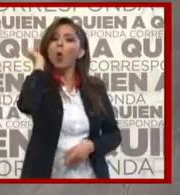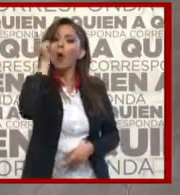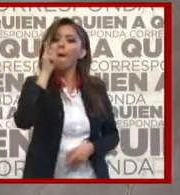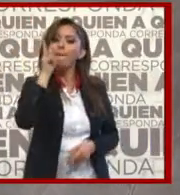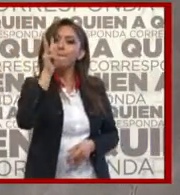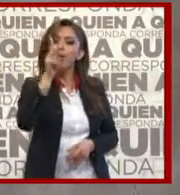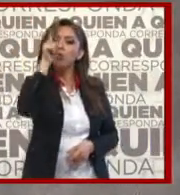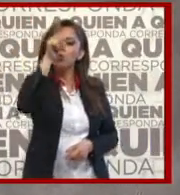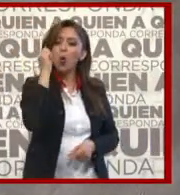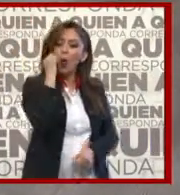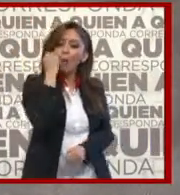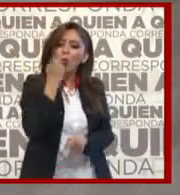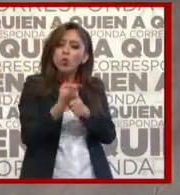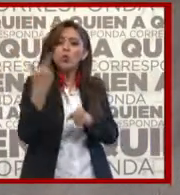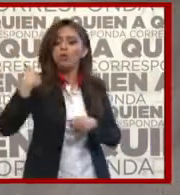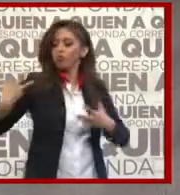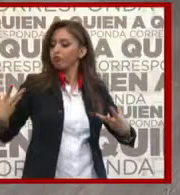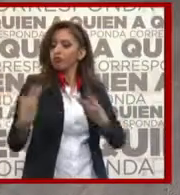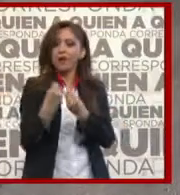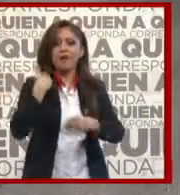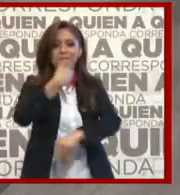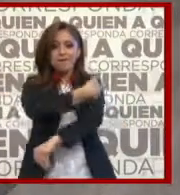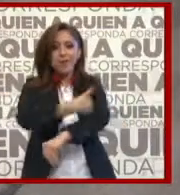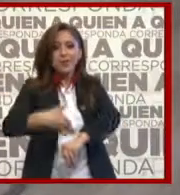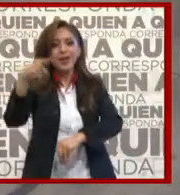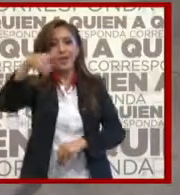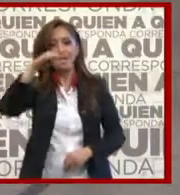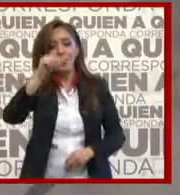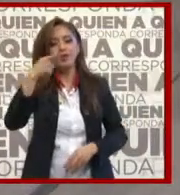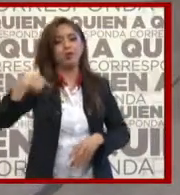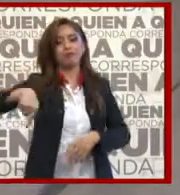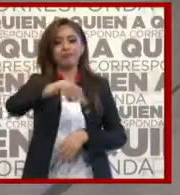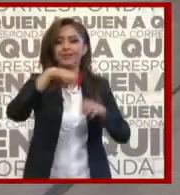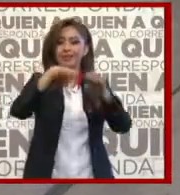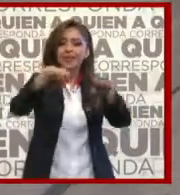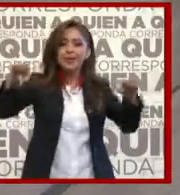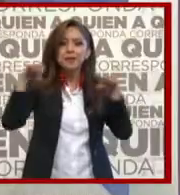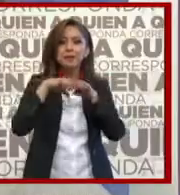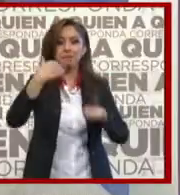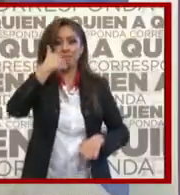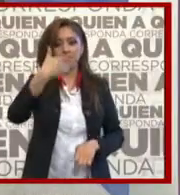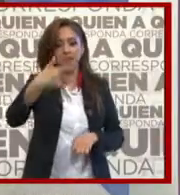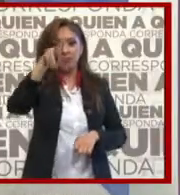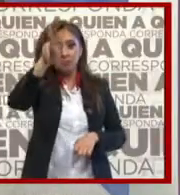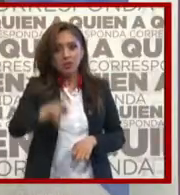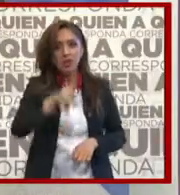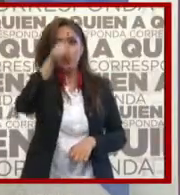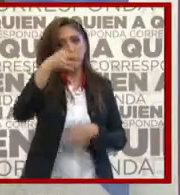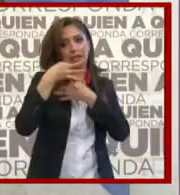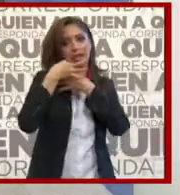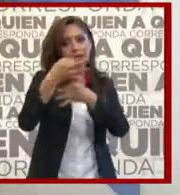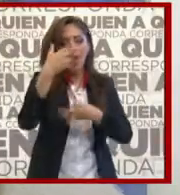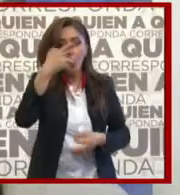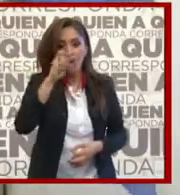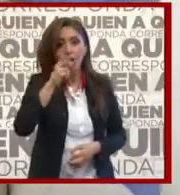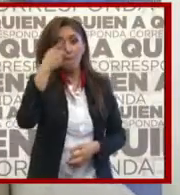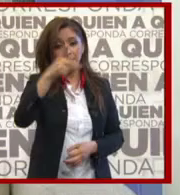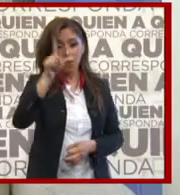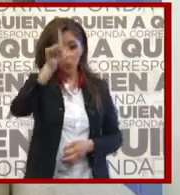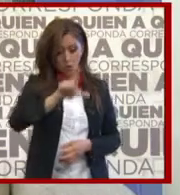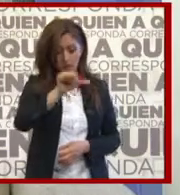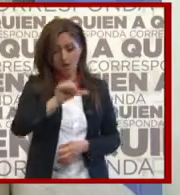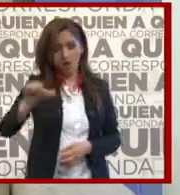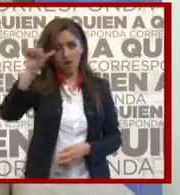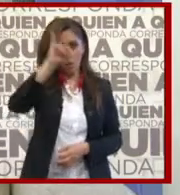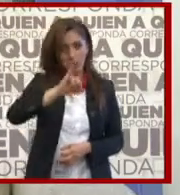dese la oportunidad de cenar con la familia acompañando al loco de Mauricio y a todo el equipo verdaderamente se va a hacer adicto al Hormiguero pero nada más de lunes a